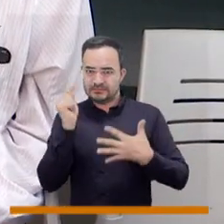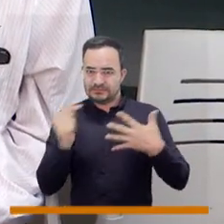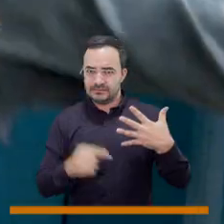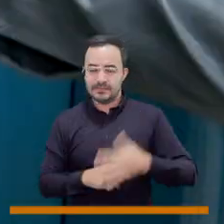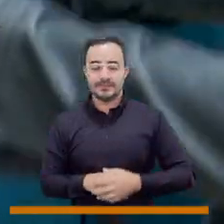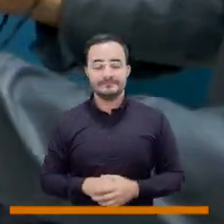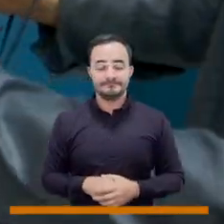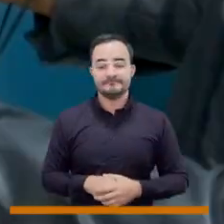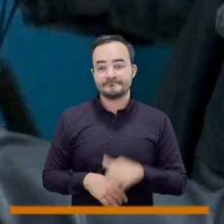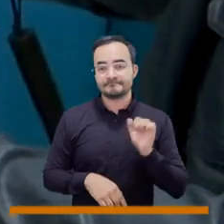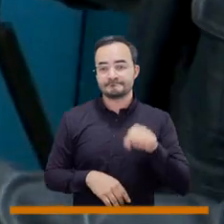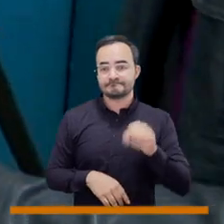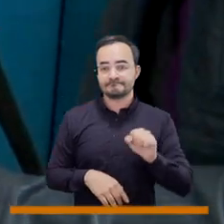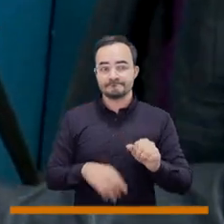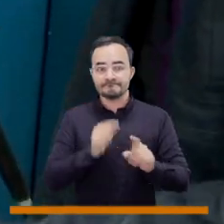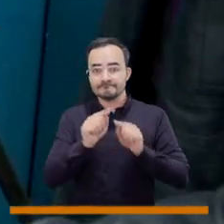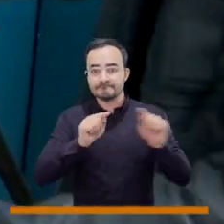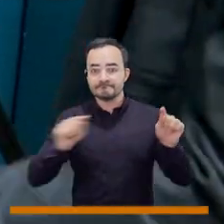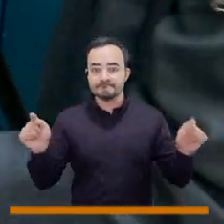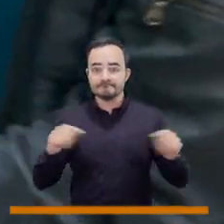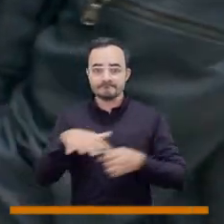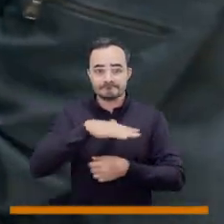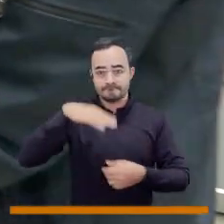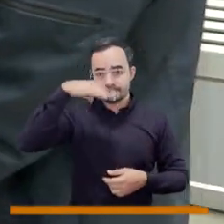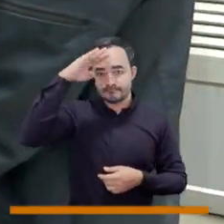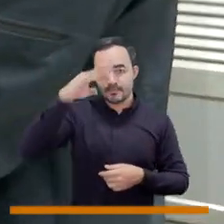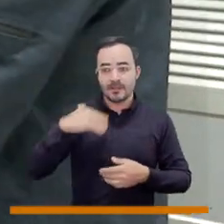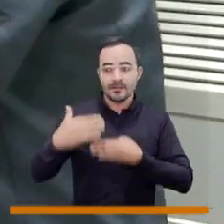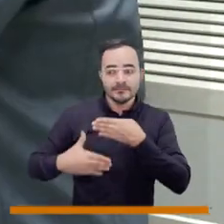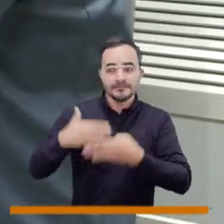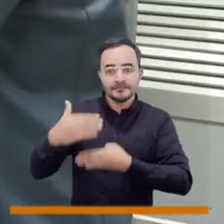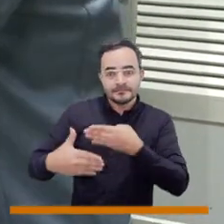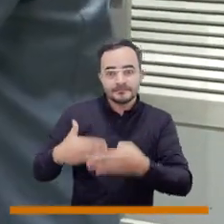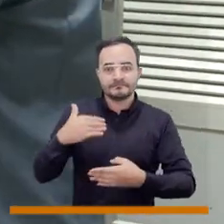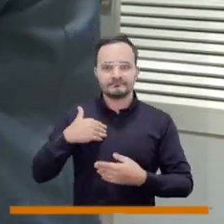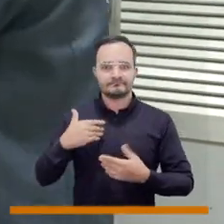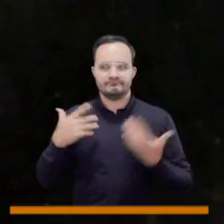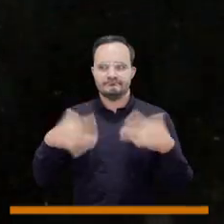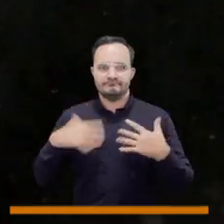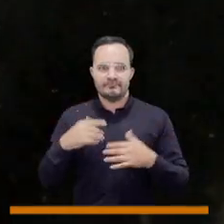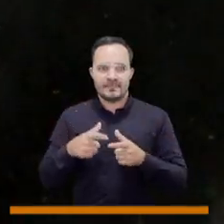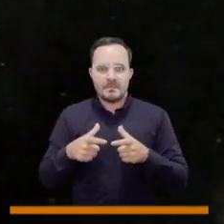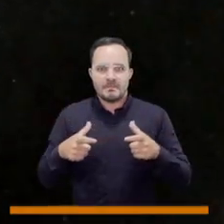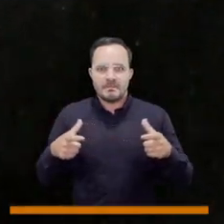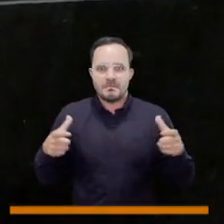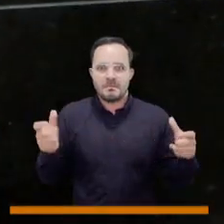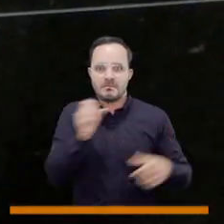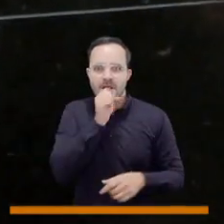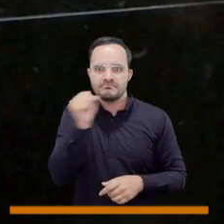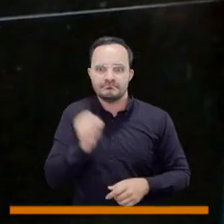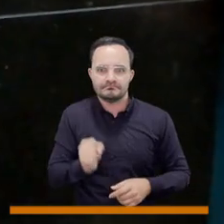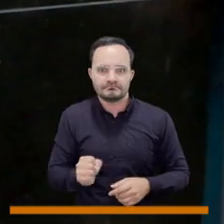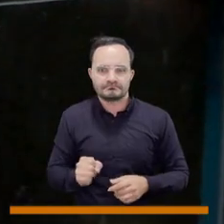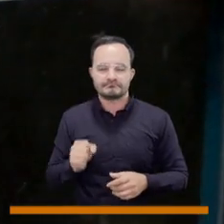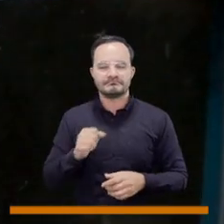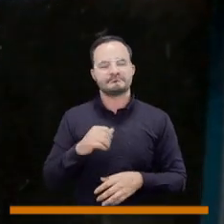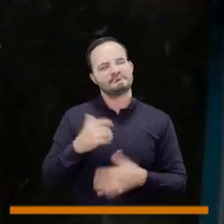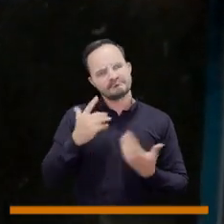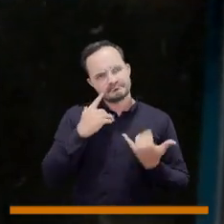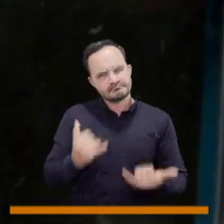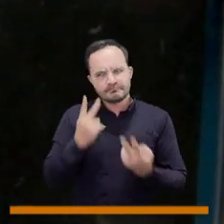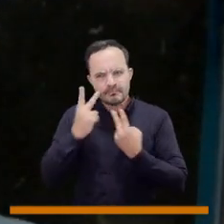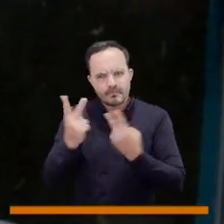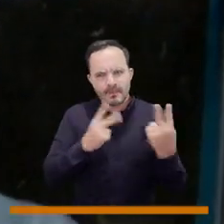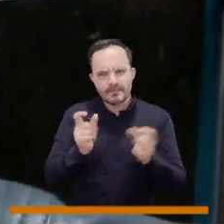Sí, porque la ciudad está envejeciendo y eso es una realidad. Hoy hay más